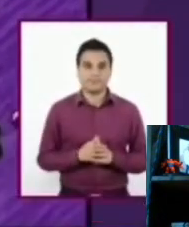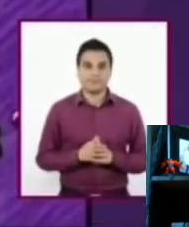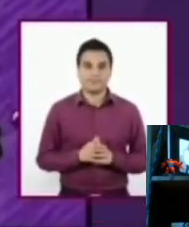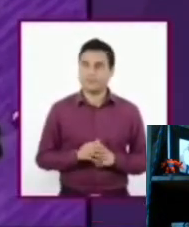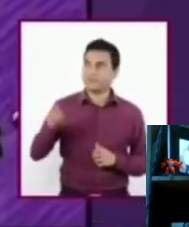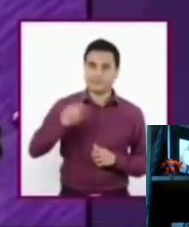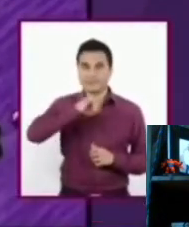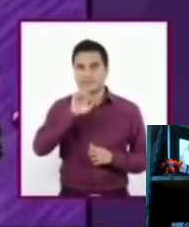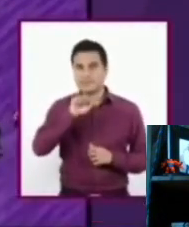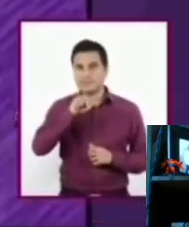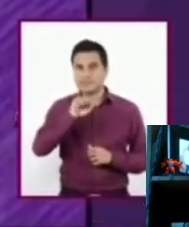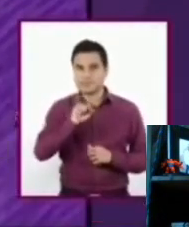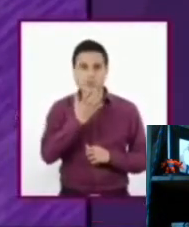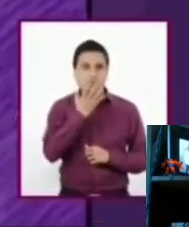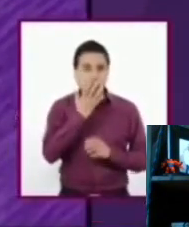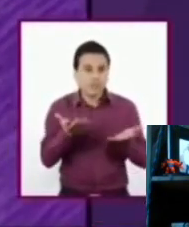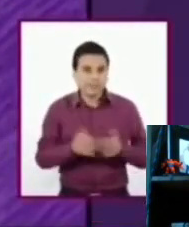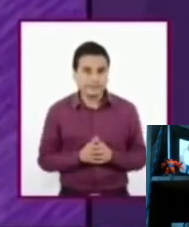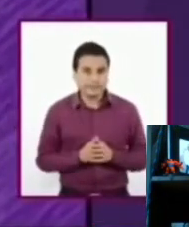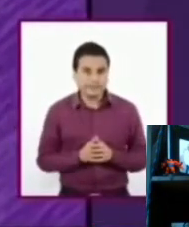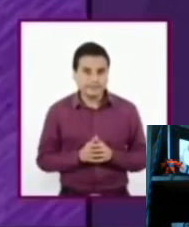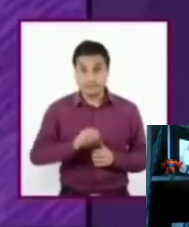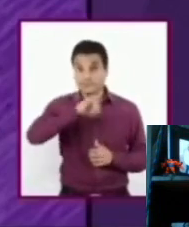colaboración james steinberg